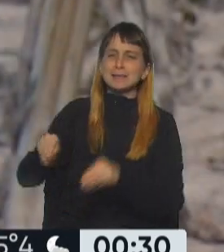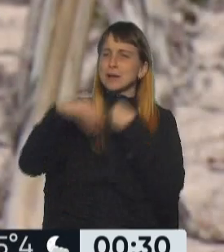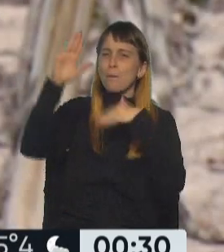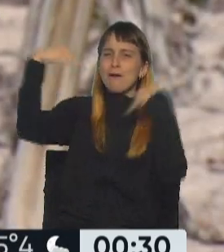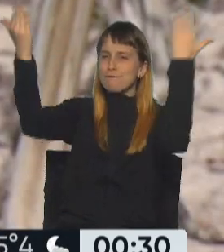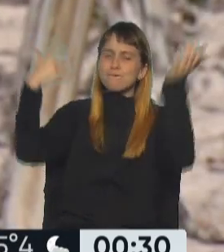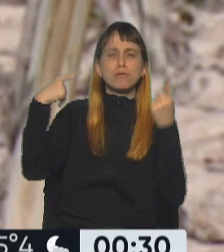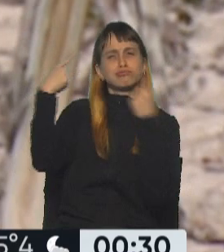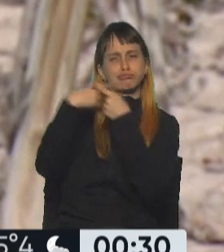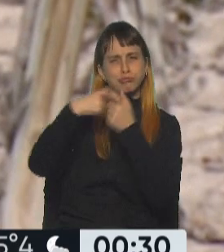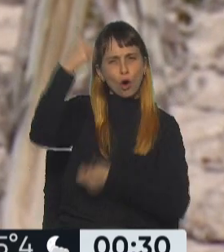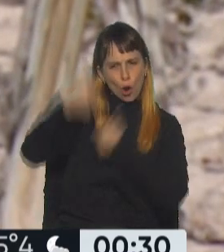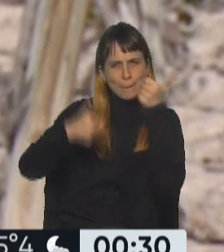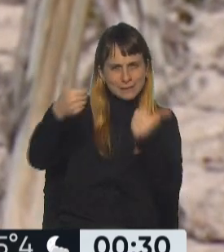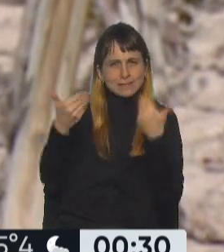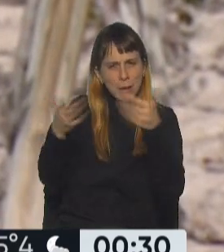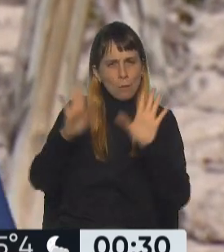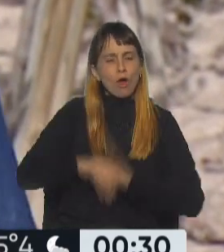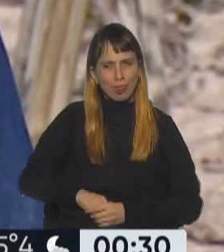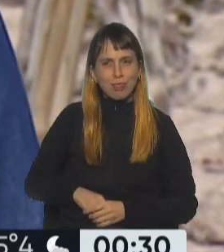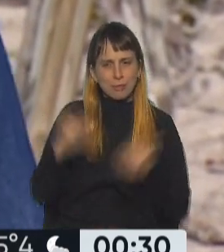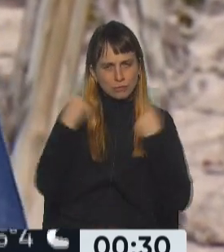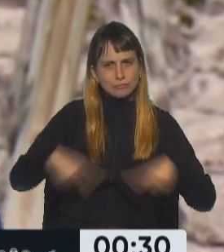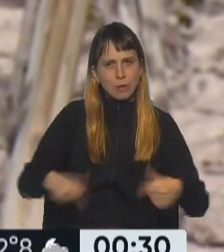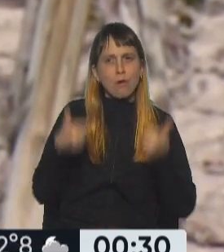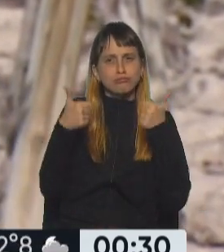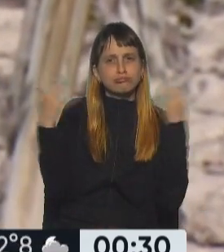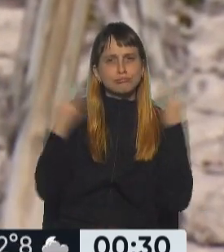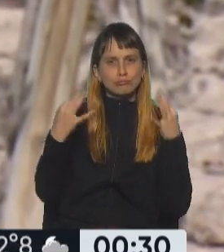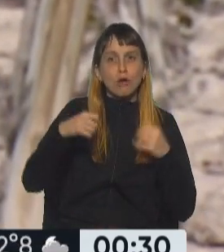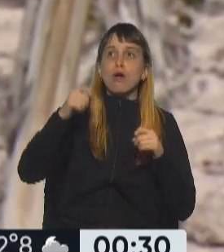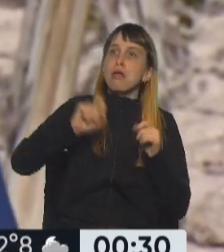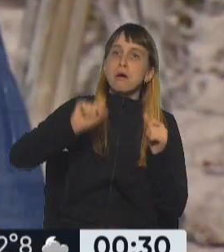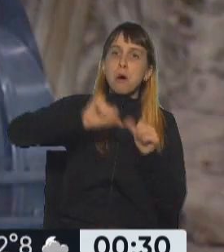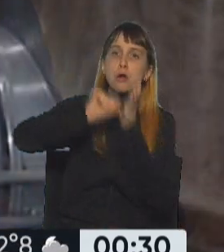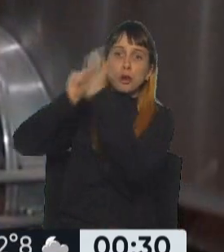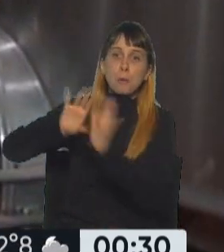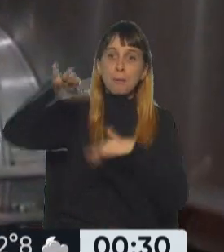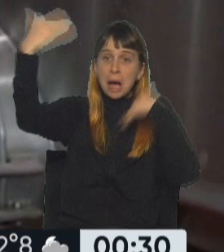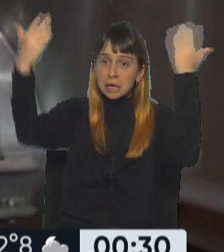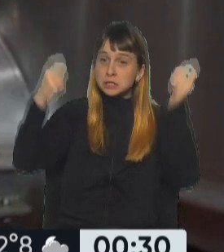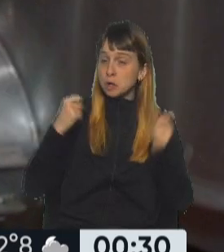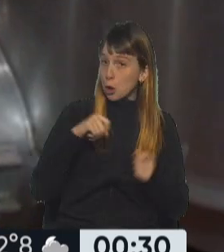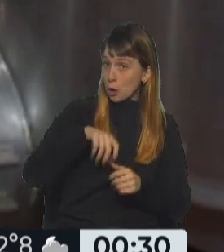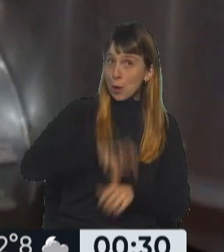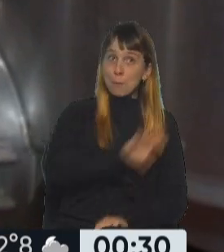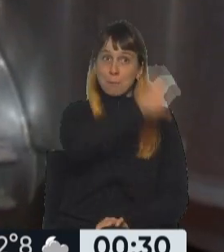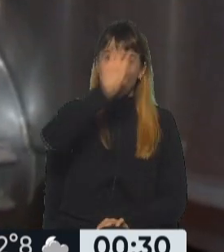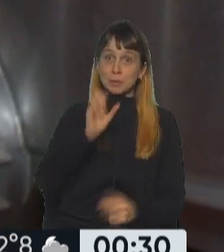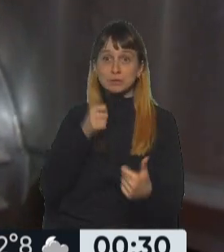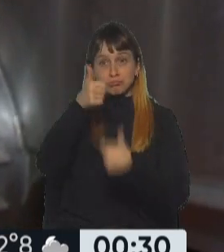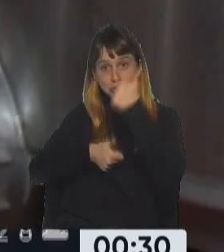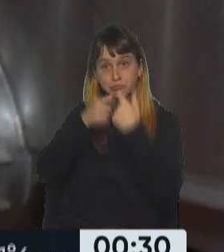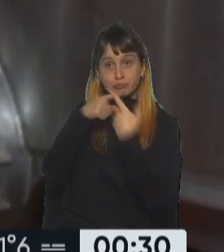ningún drama de competir en el extranjero, acá locales. Las vecinas provincias que